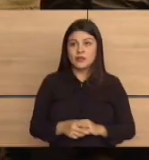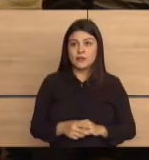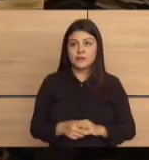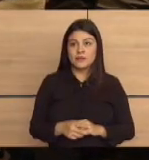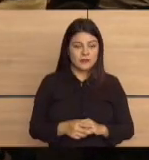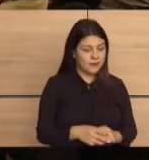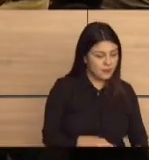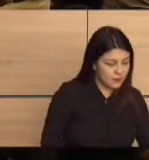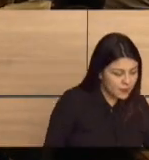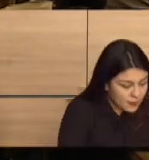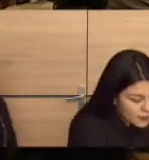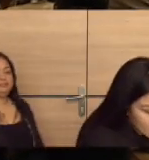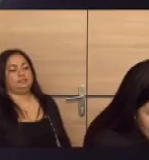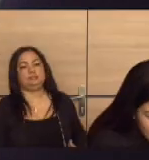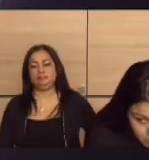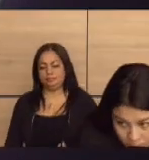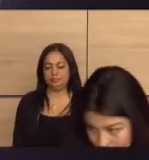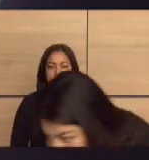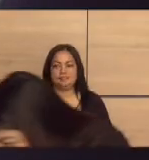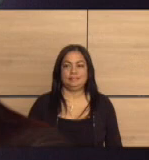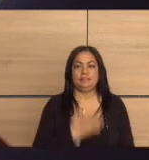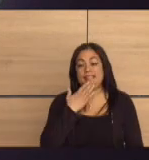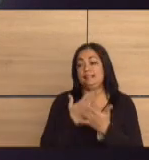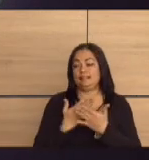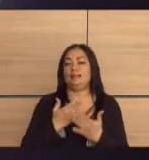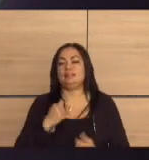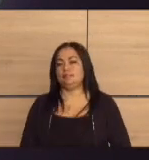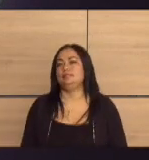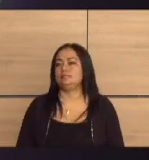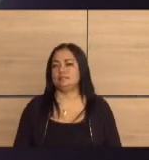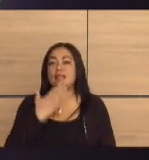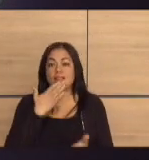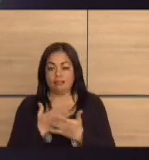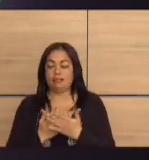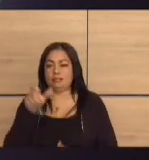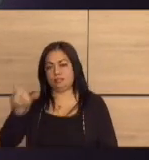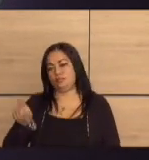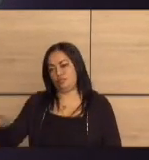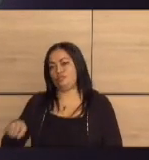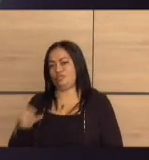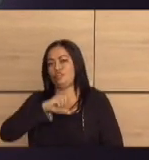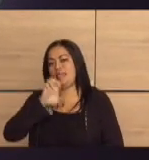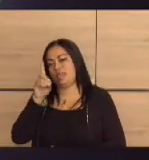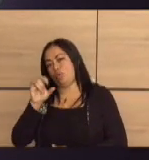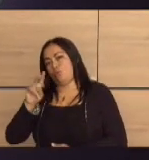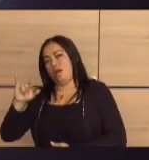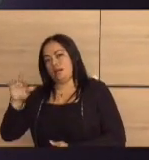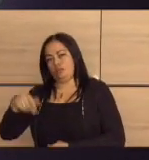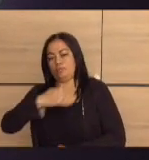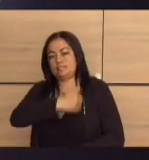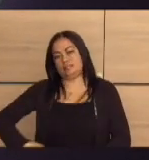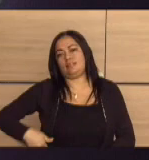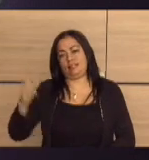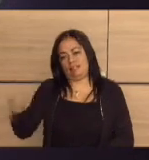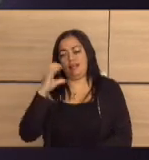Y agradecemos por esas emotivas palabras al doctor Eduardo Durán, presidente de la Academia Colombiana de Historia. Por favor, de nuevo,